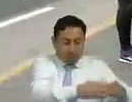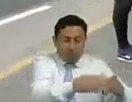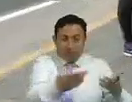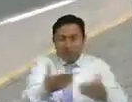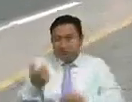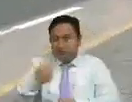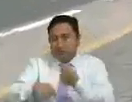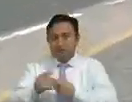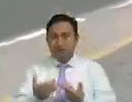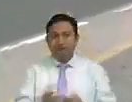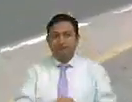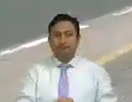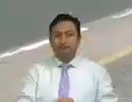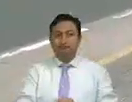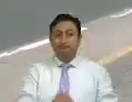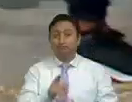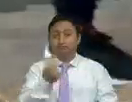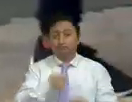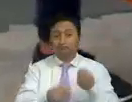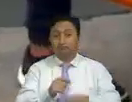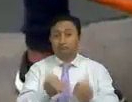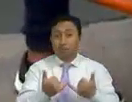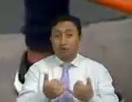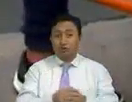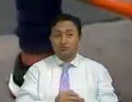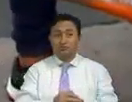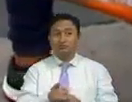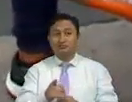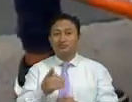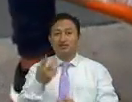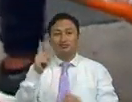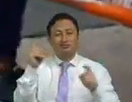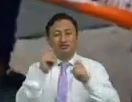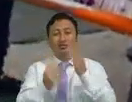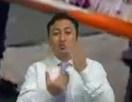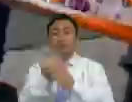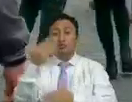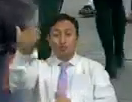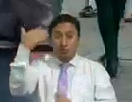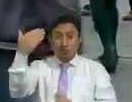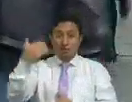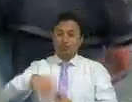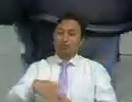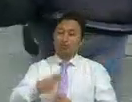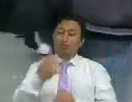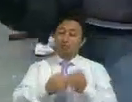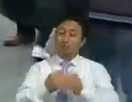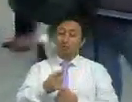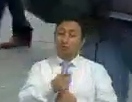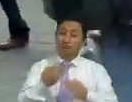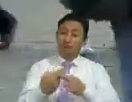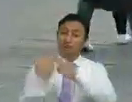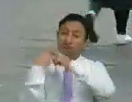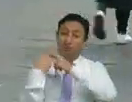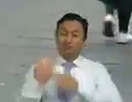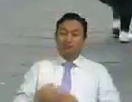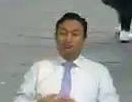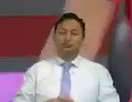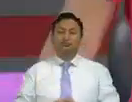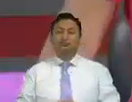concluye que sin duda alguna las ventas ambulantes son un reto para el nuevo alcalde de quito tiene